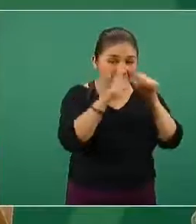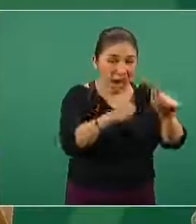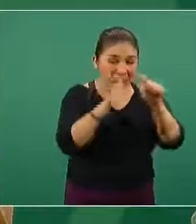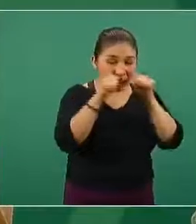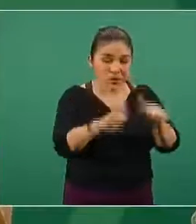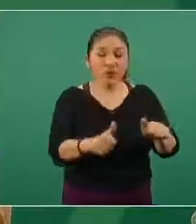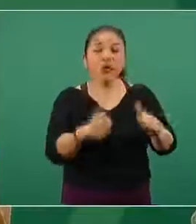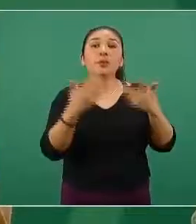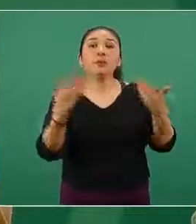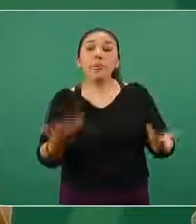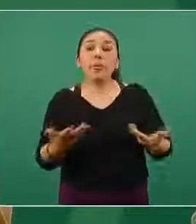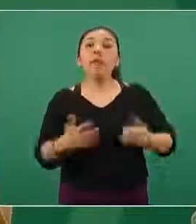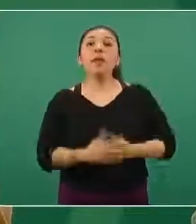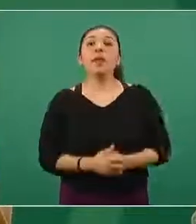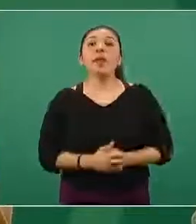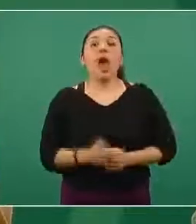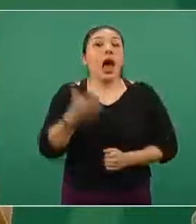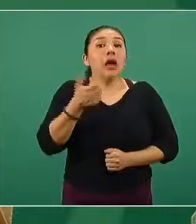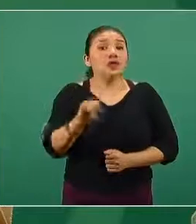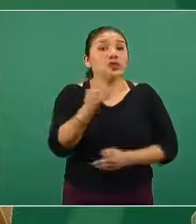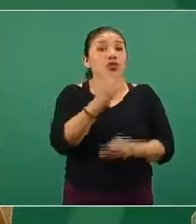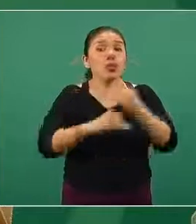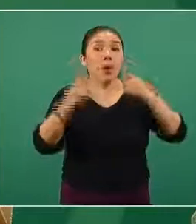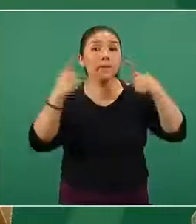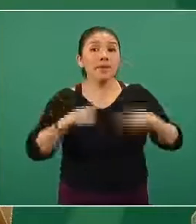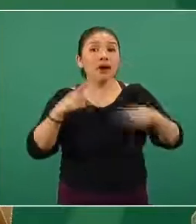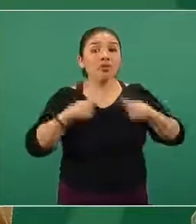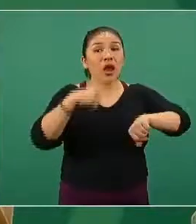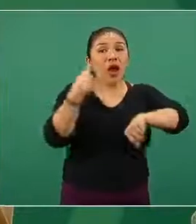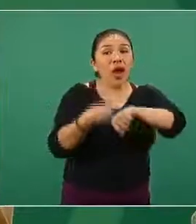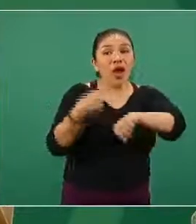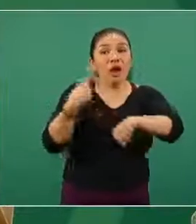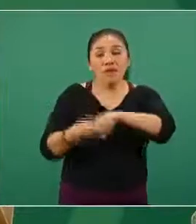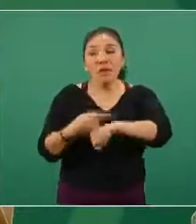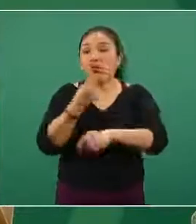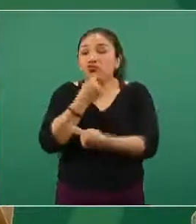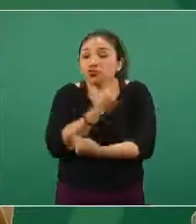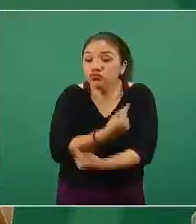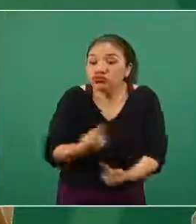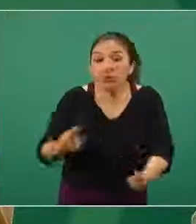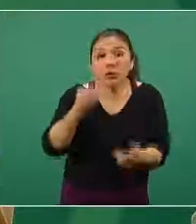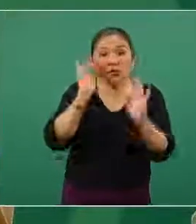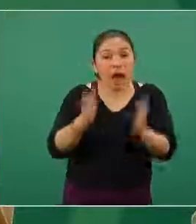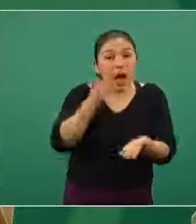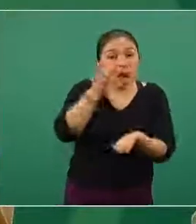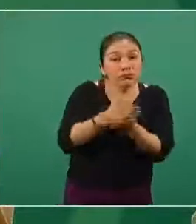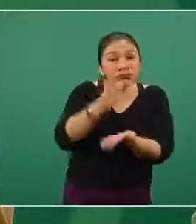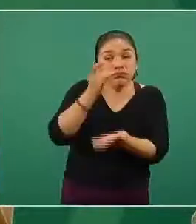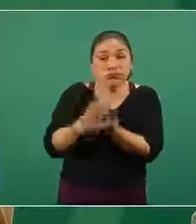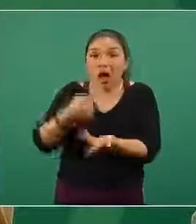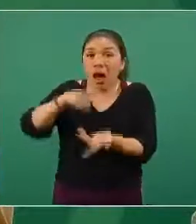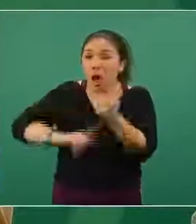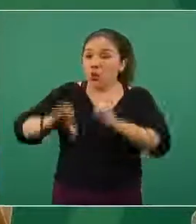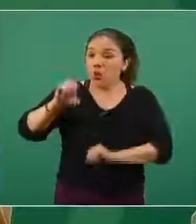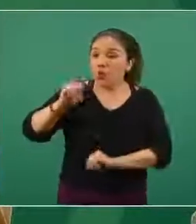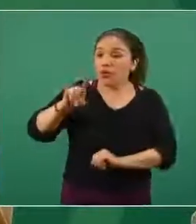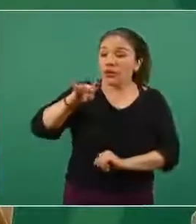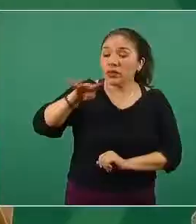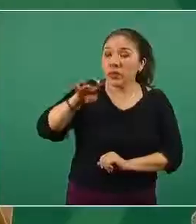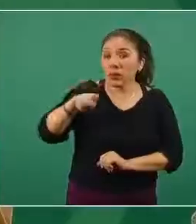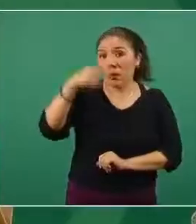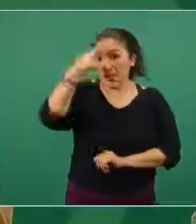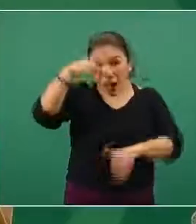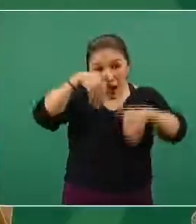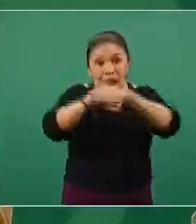todas los pacientes infantiles que son identificados con COVID-19 y ingresan